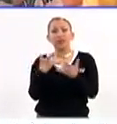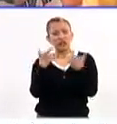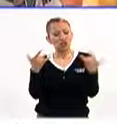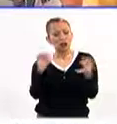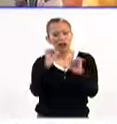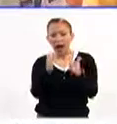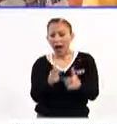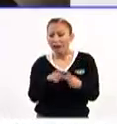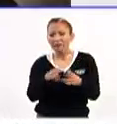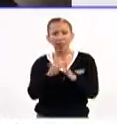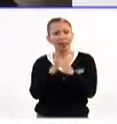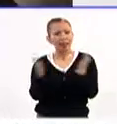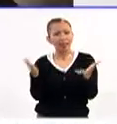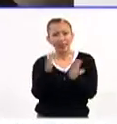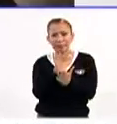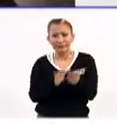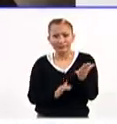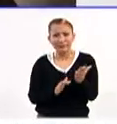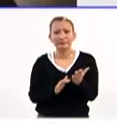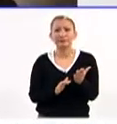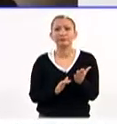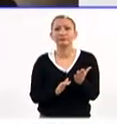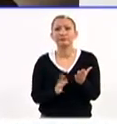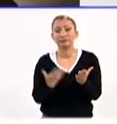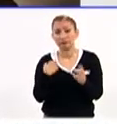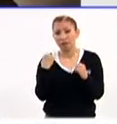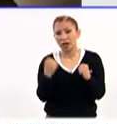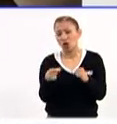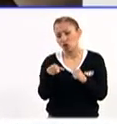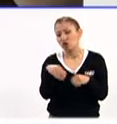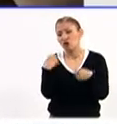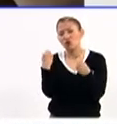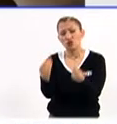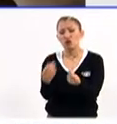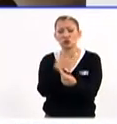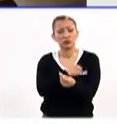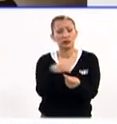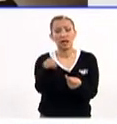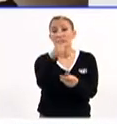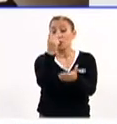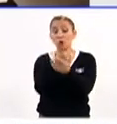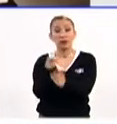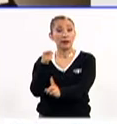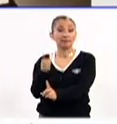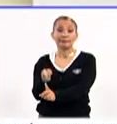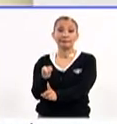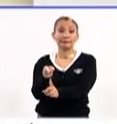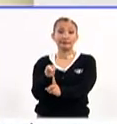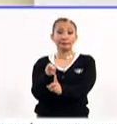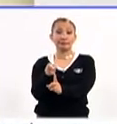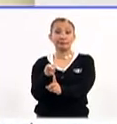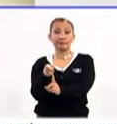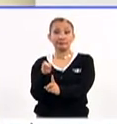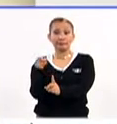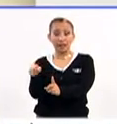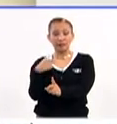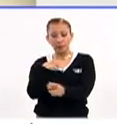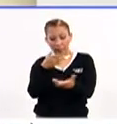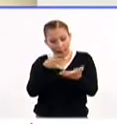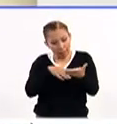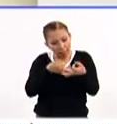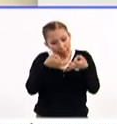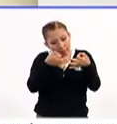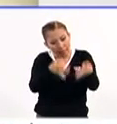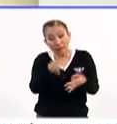historia del arte, literatura, y seguramente se los quiso dar a todas sus hijas. La única que se